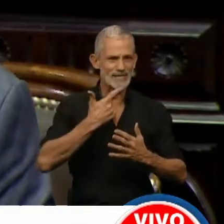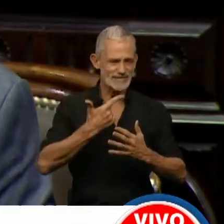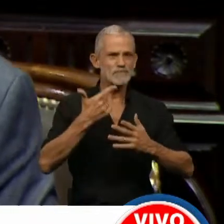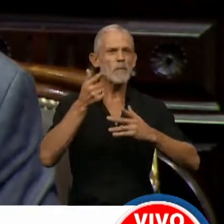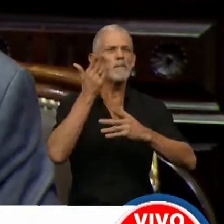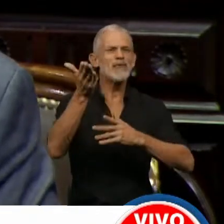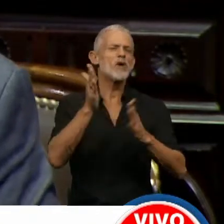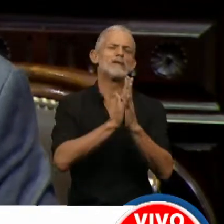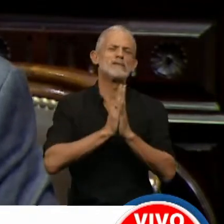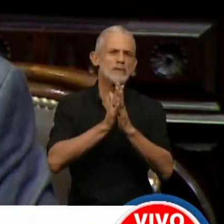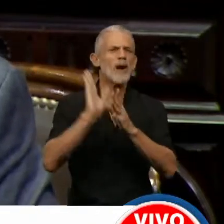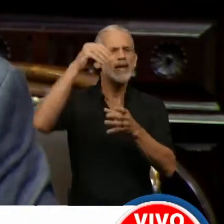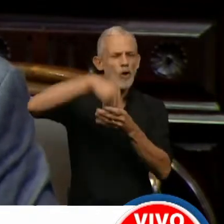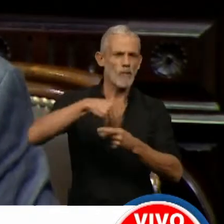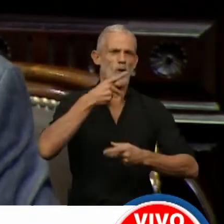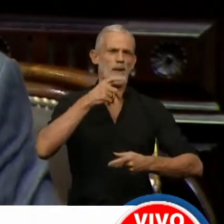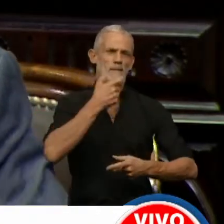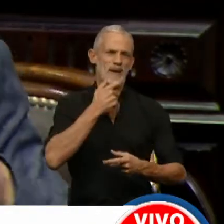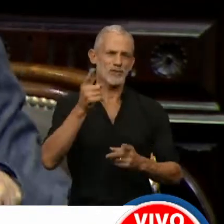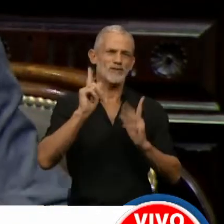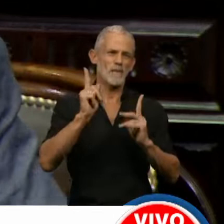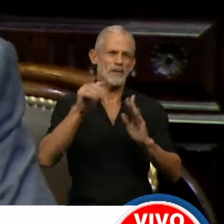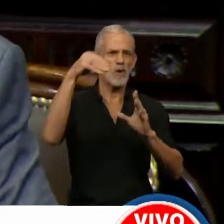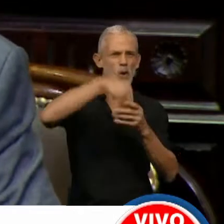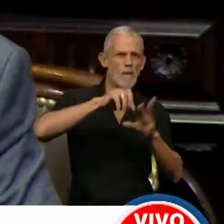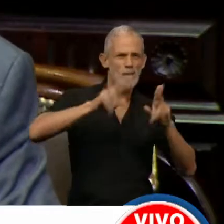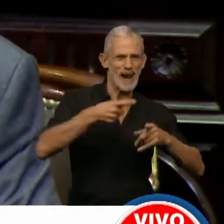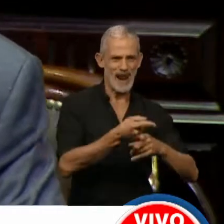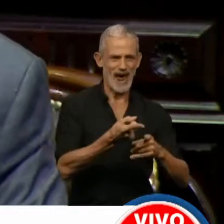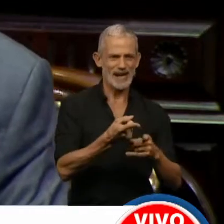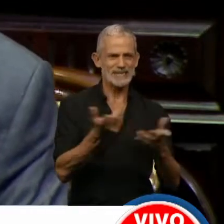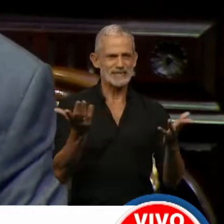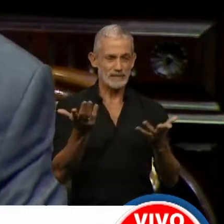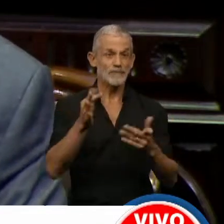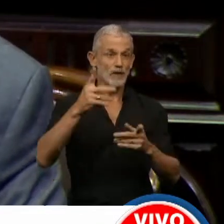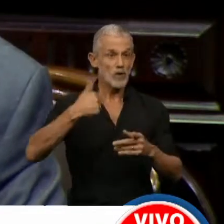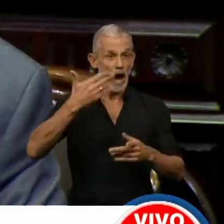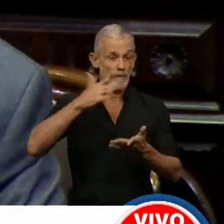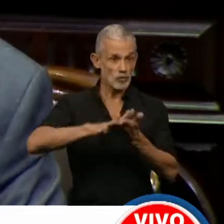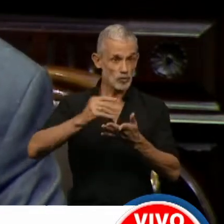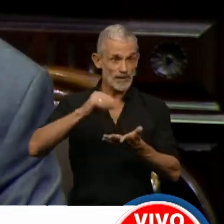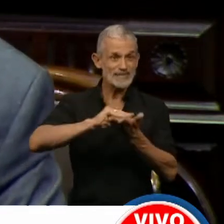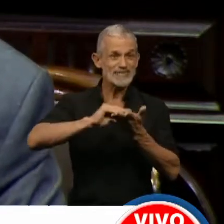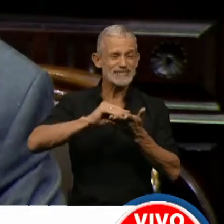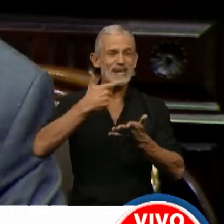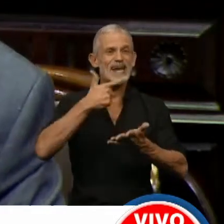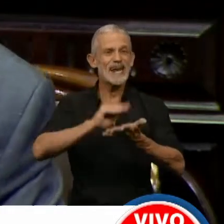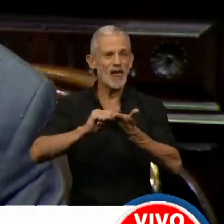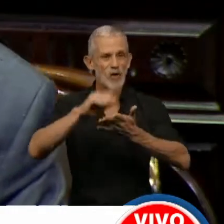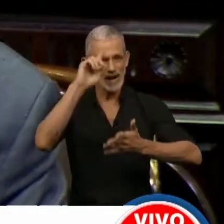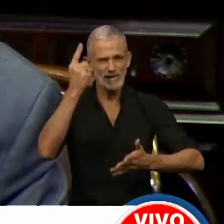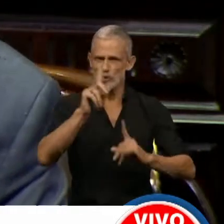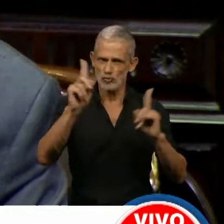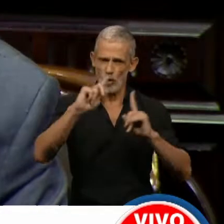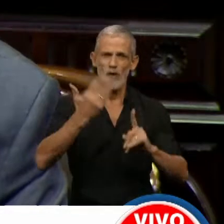la incorporación de Mendoza a este régimen. Digo esto porque se aludió a una senadora nacional por Mendoza y en realidad fue